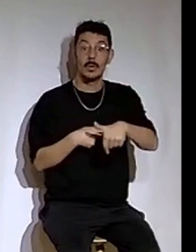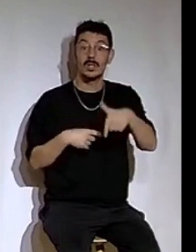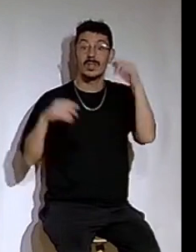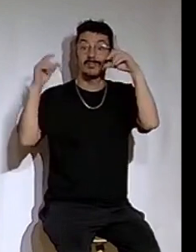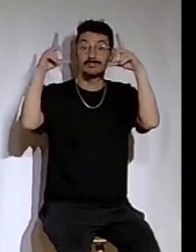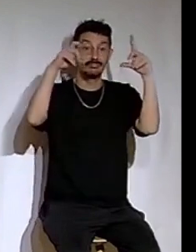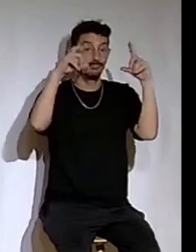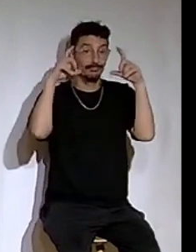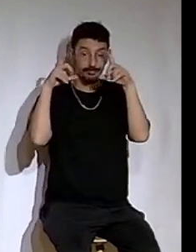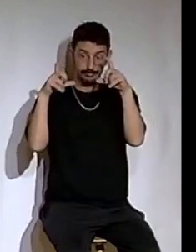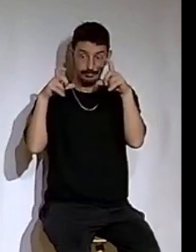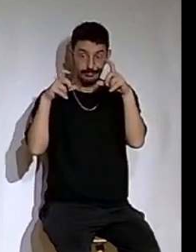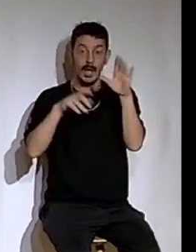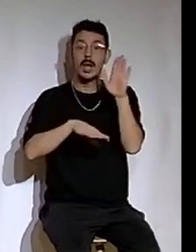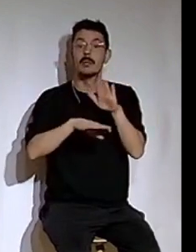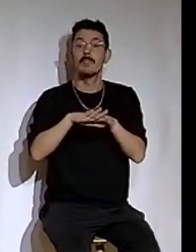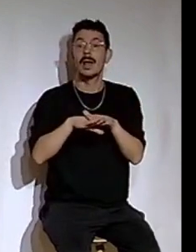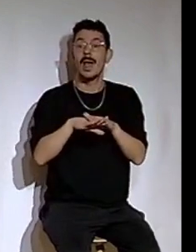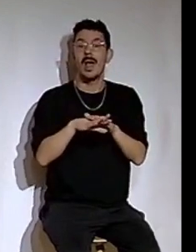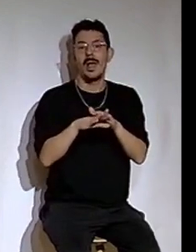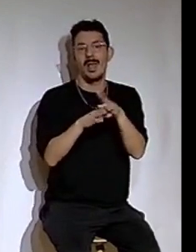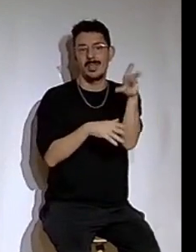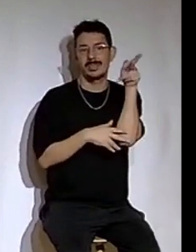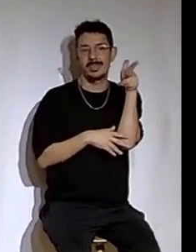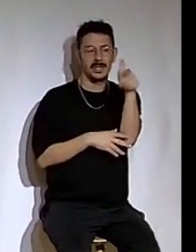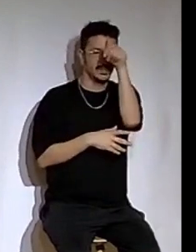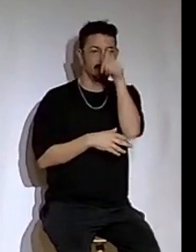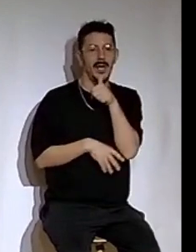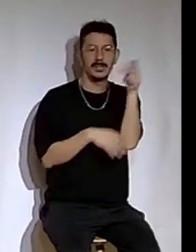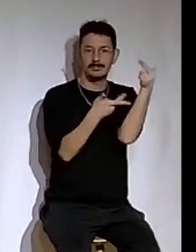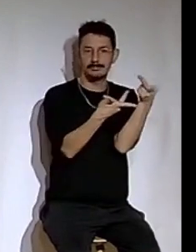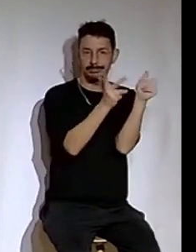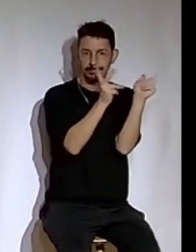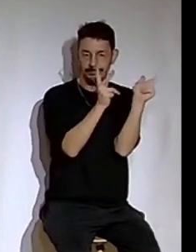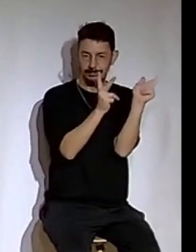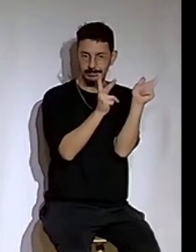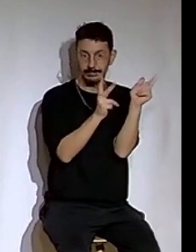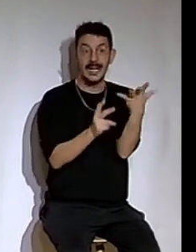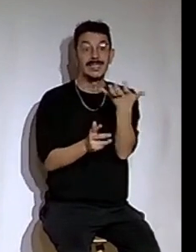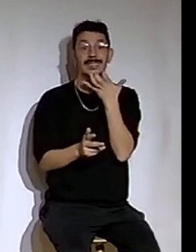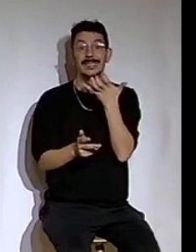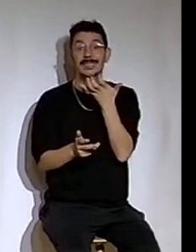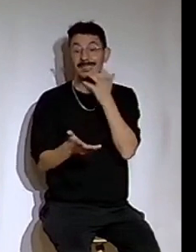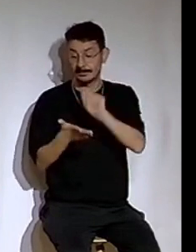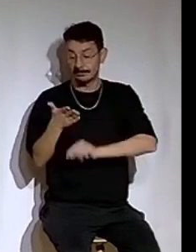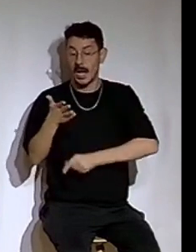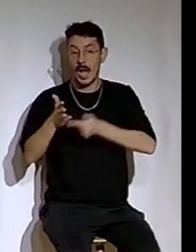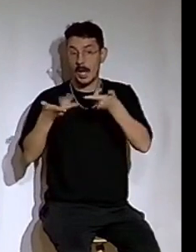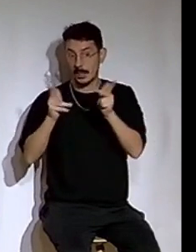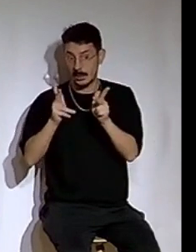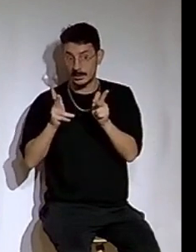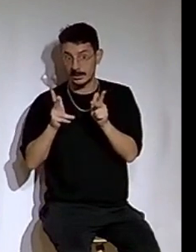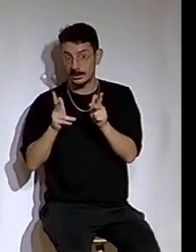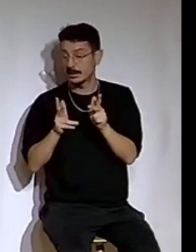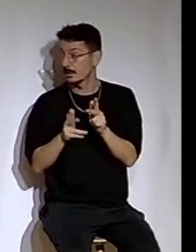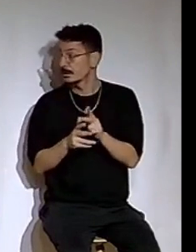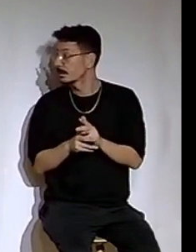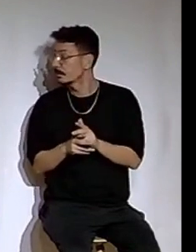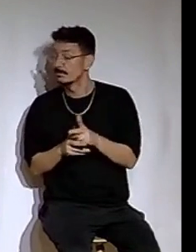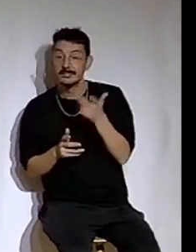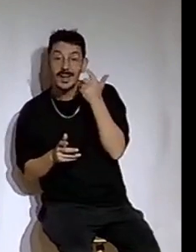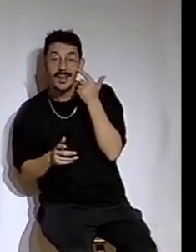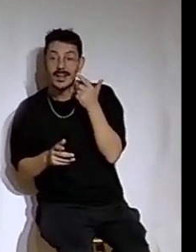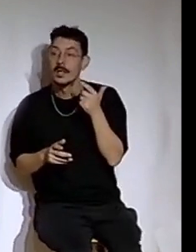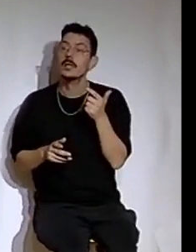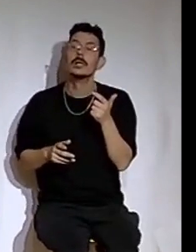espera autorizar el tema de derecho imache si autoriceu lo ampliu y después le do a bueno no está la Elena Bueno